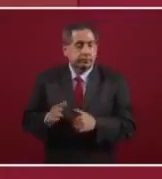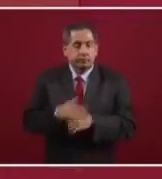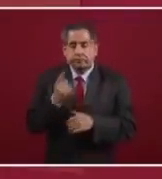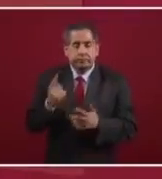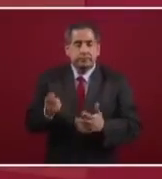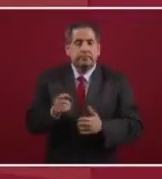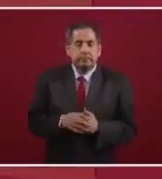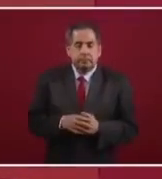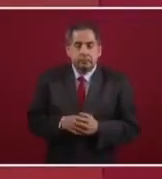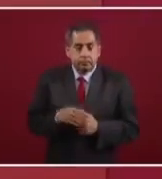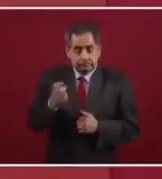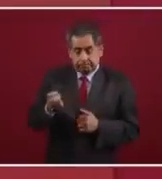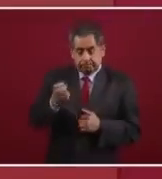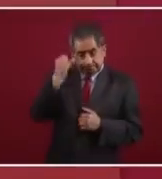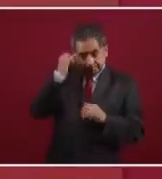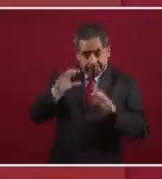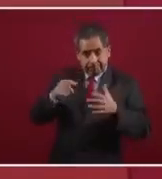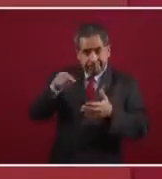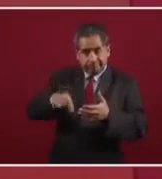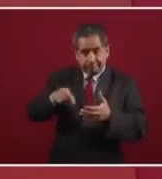porque de esa manera